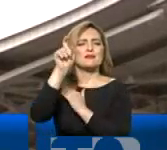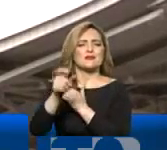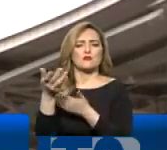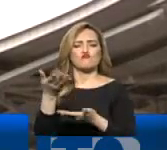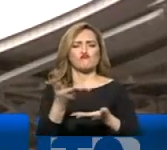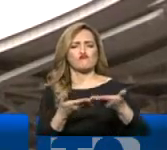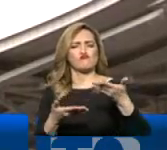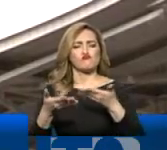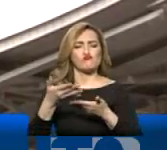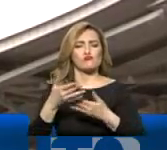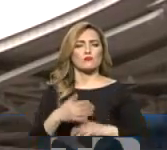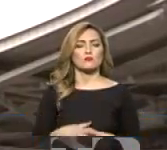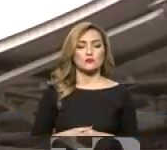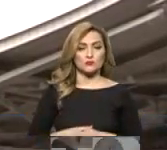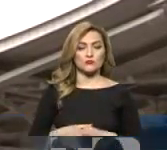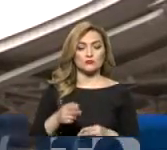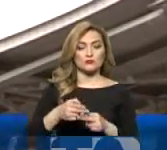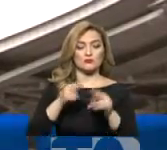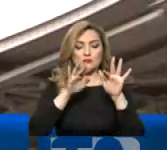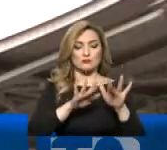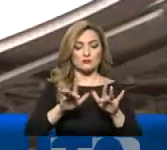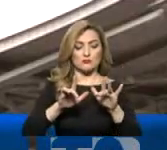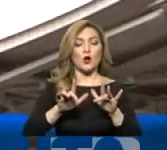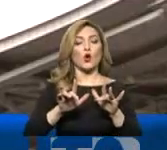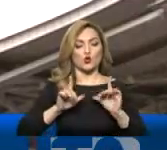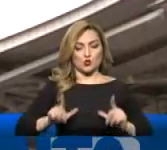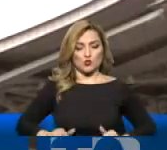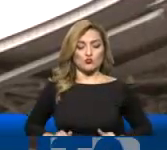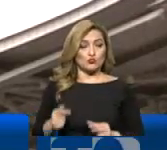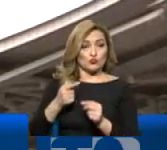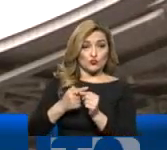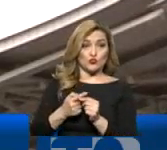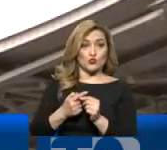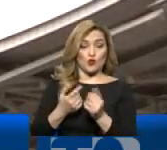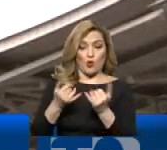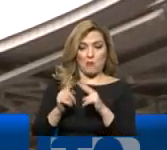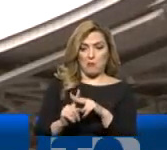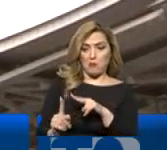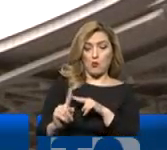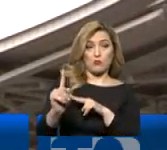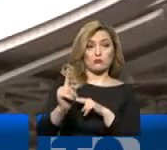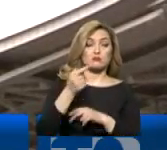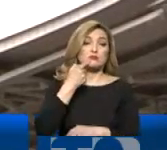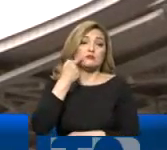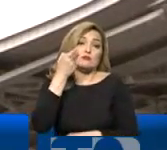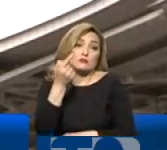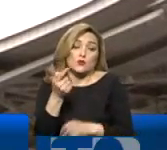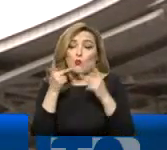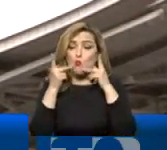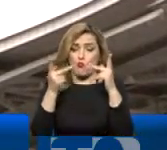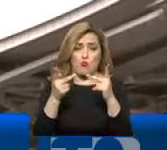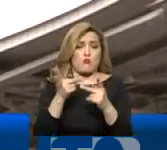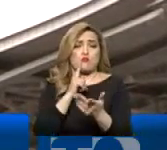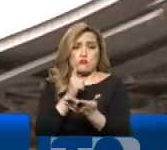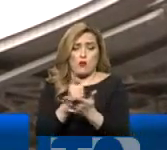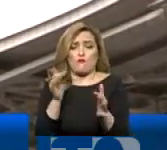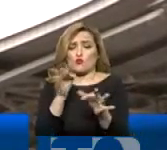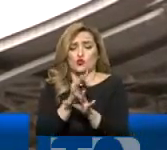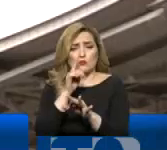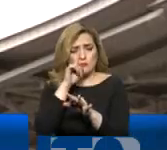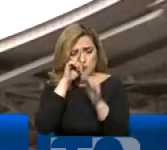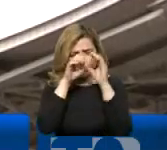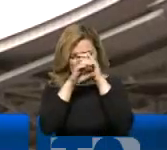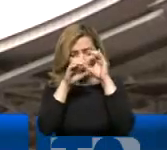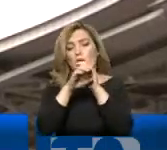las muestras. El exsecretario de Salud de Quito, Lenín Mantilla, hoy prófugo, reconoció públicamente para que funcionen las